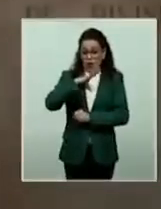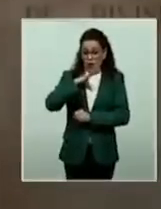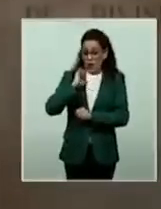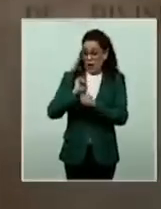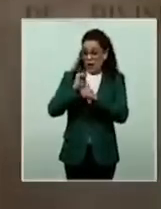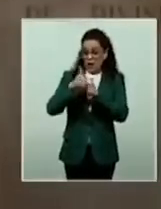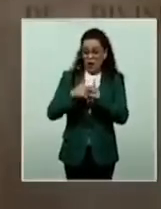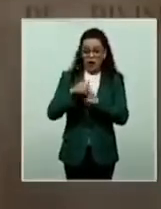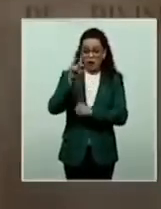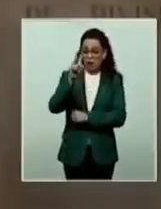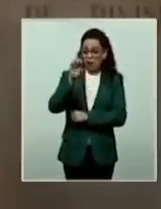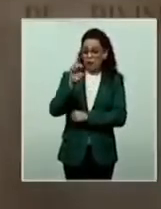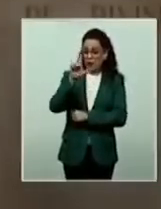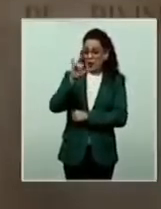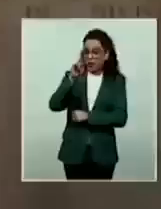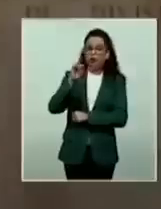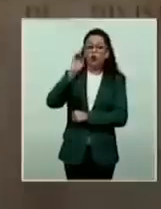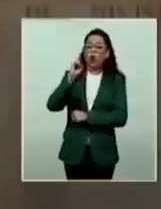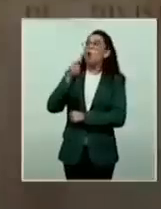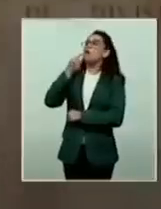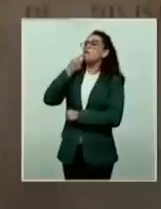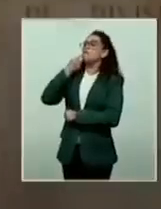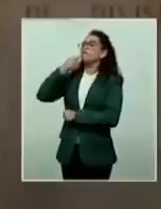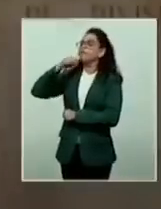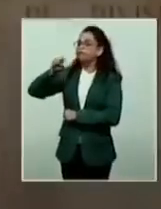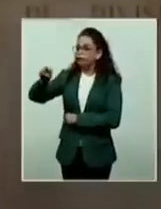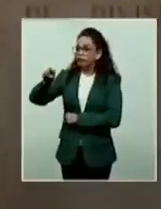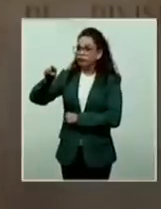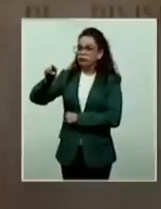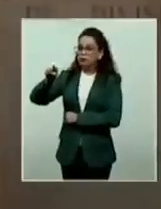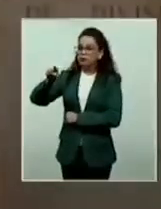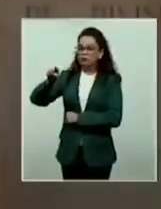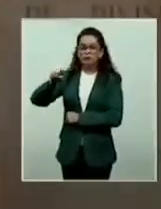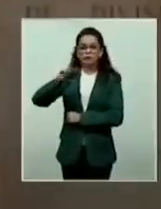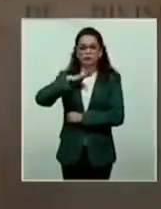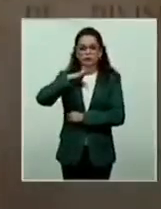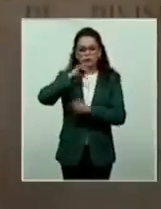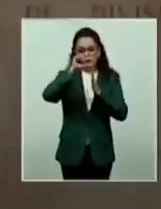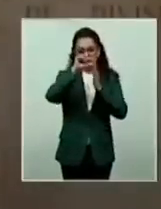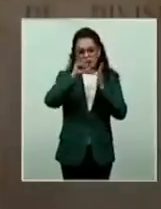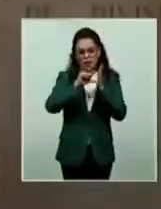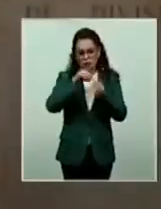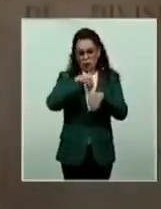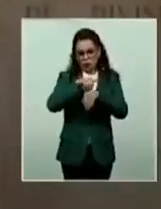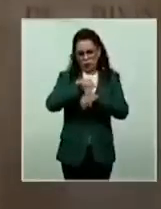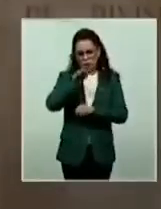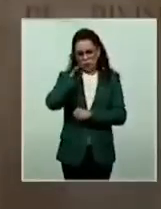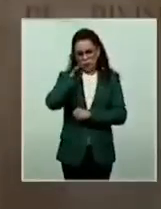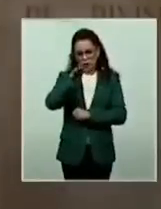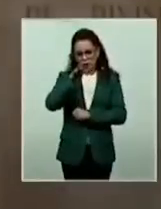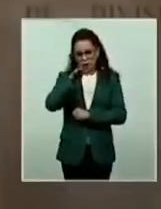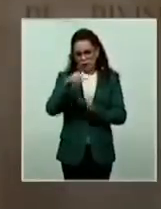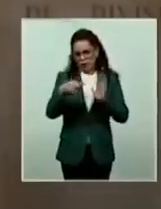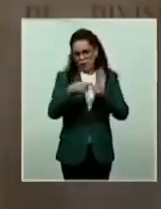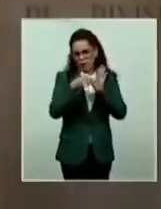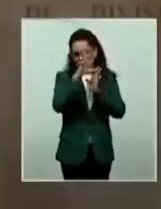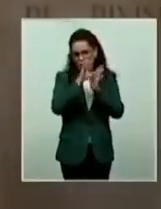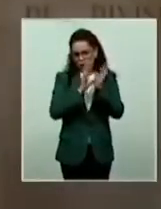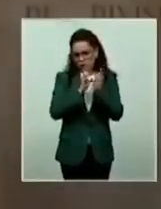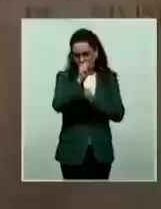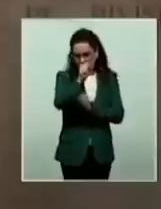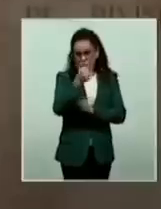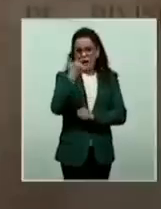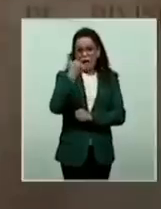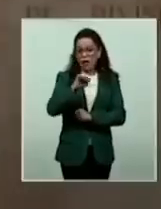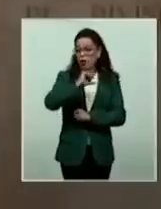acusa, mejor dicho, por alguno de los delitos que están en el artículo 19 constitucional, y la prisión preventiva